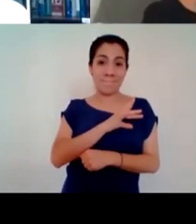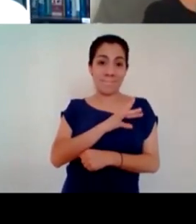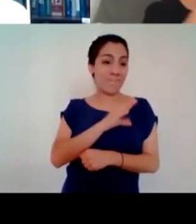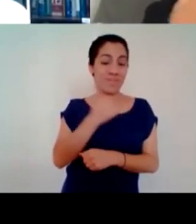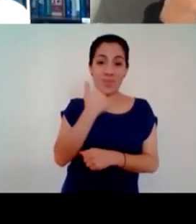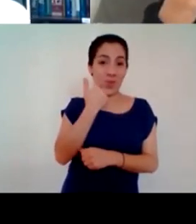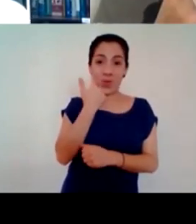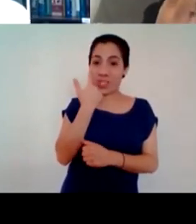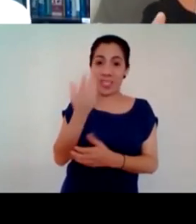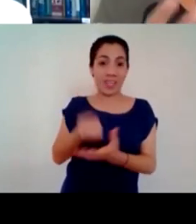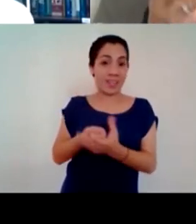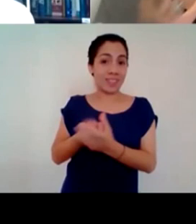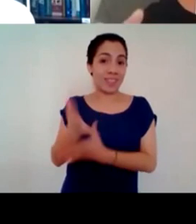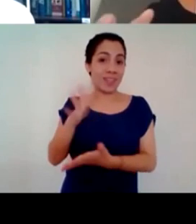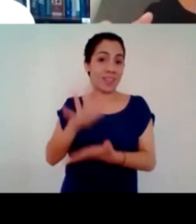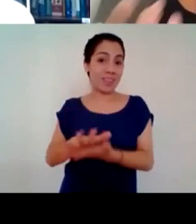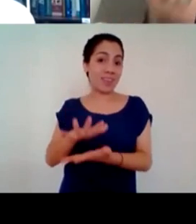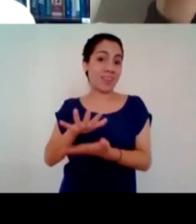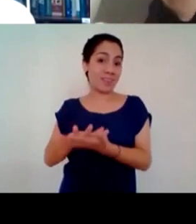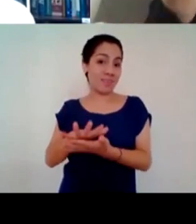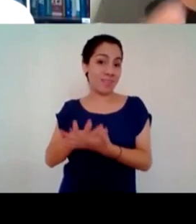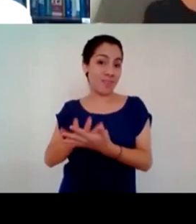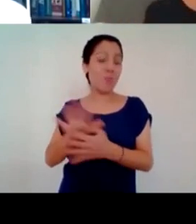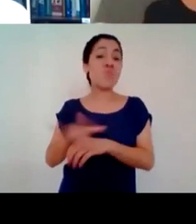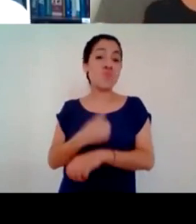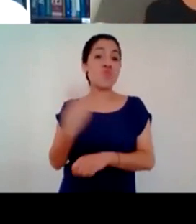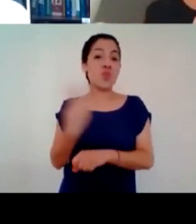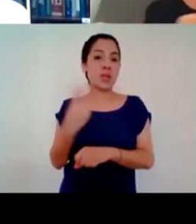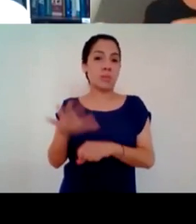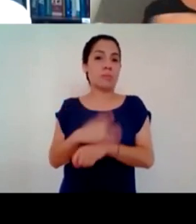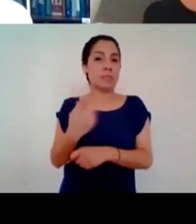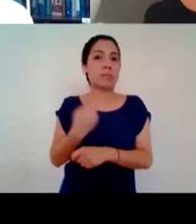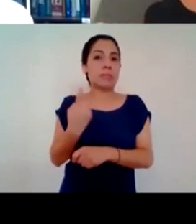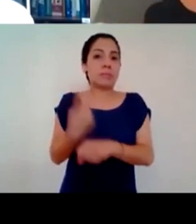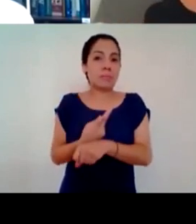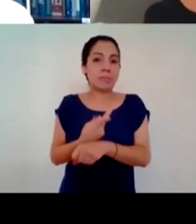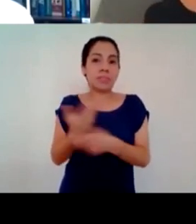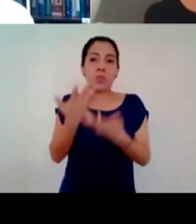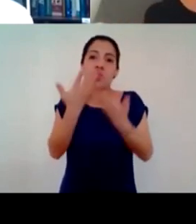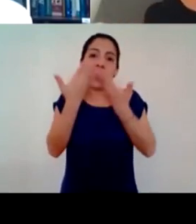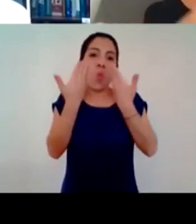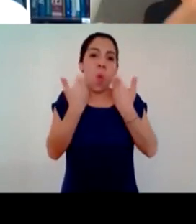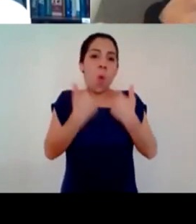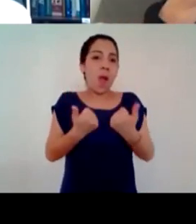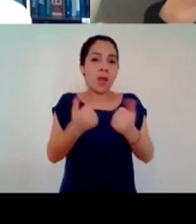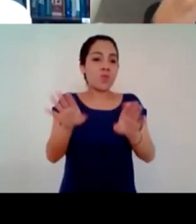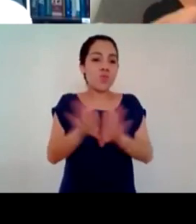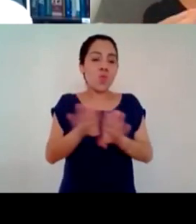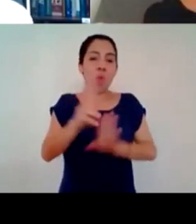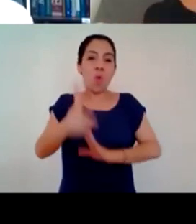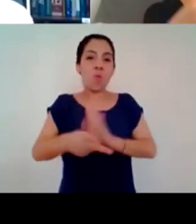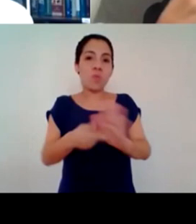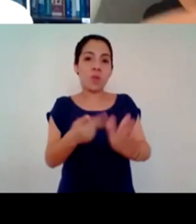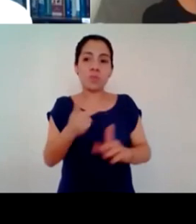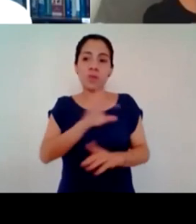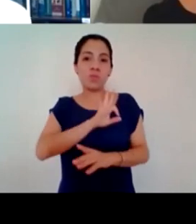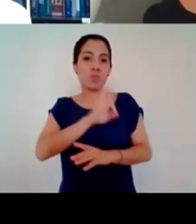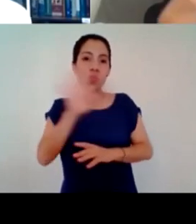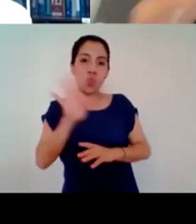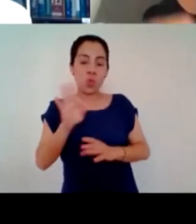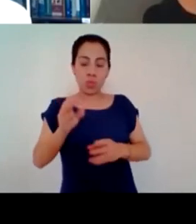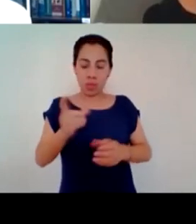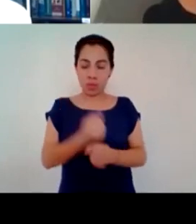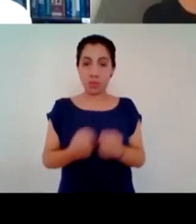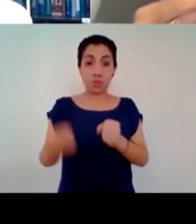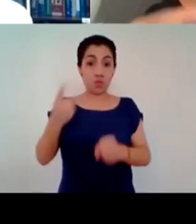integral, con adicciones siendo uno de las problemáticas principales en estos chavos, pero atrevámonos como gobierno y